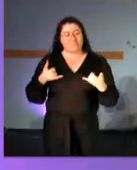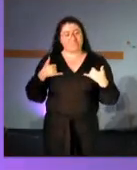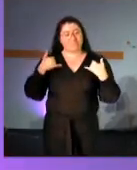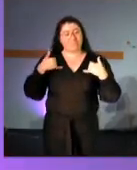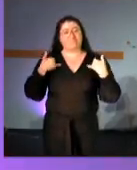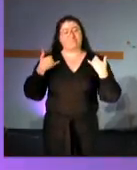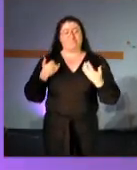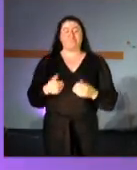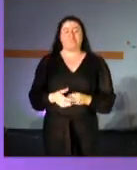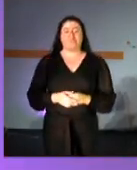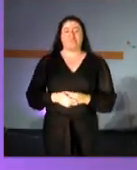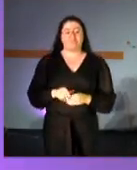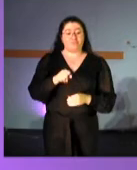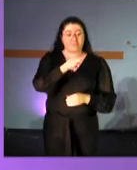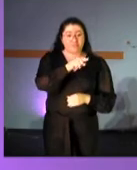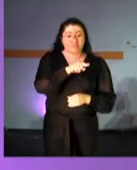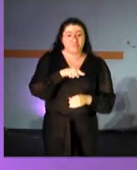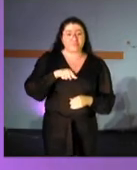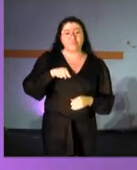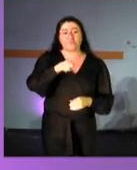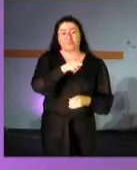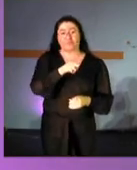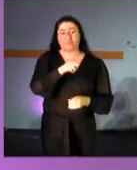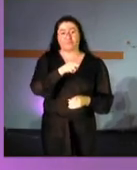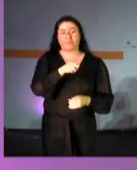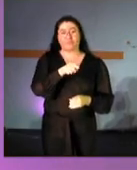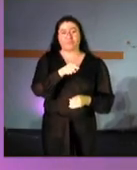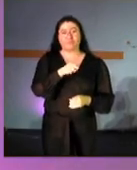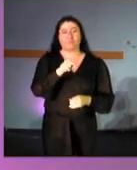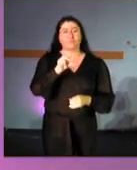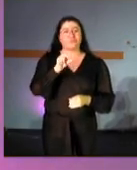que ellos no van a dejar que